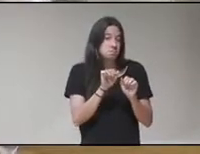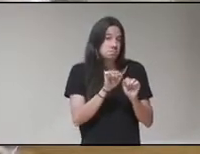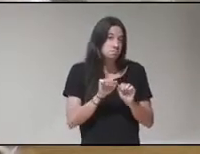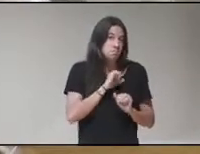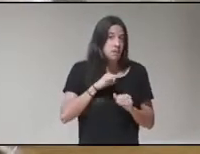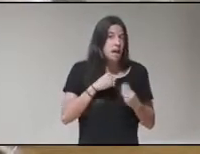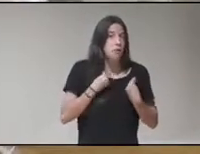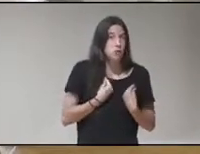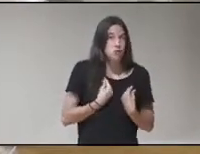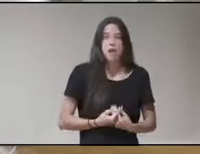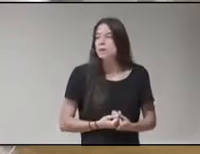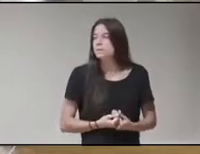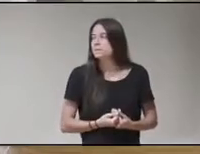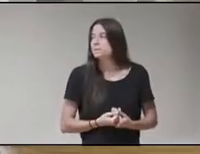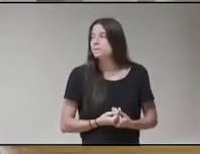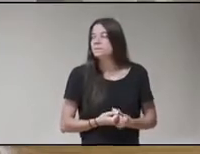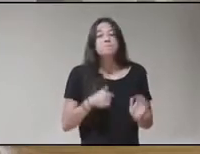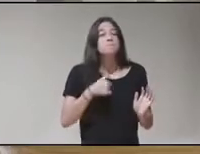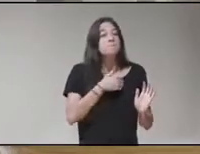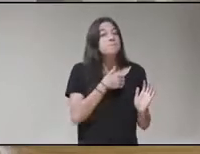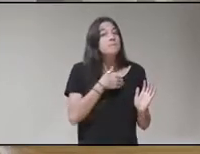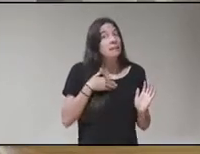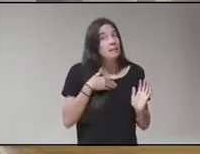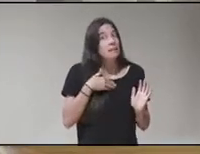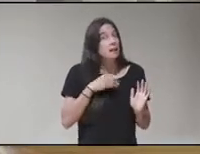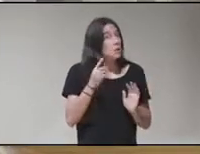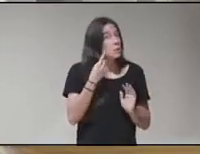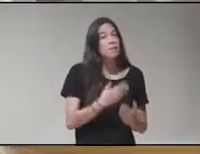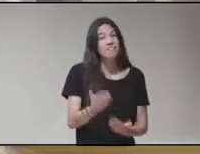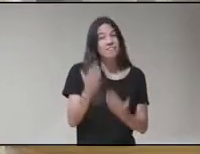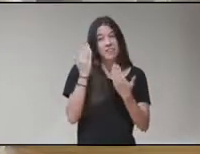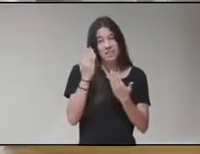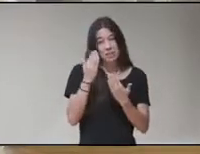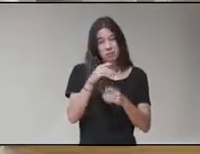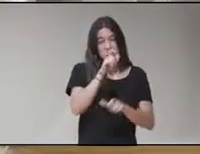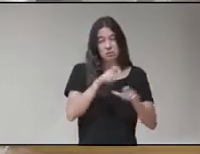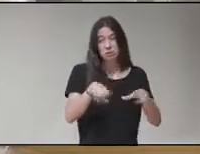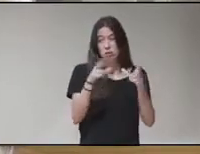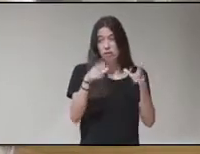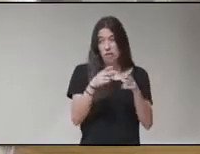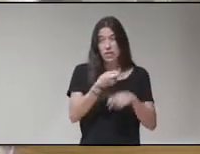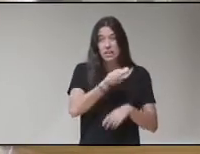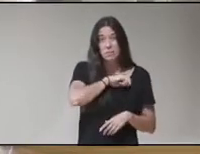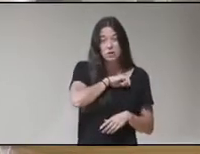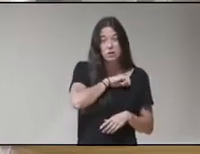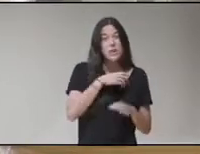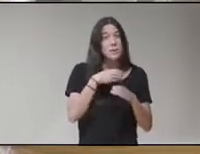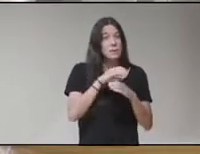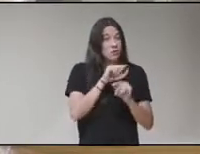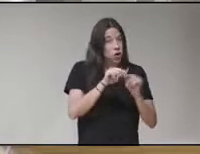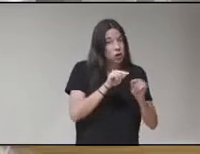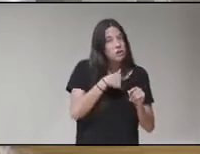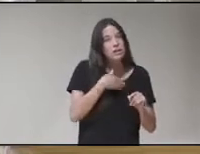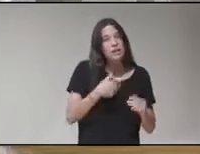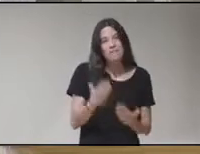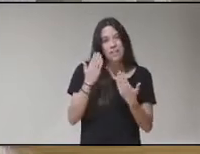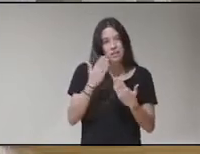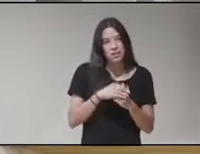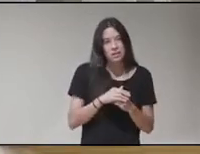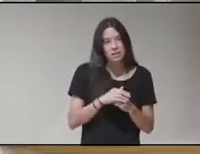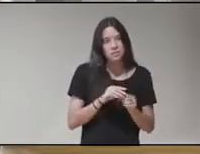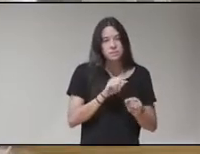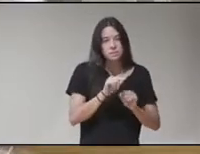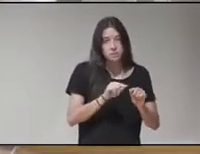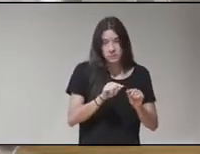todo, felicitarnos a todos los socios de la Sociedad Española de Microbiología. Yo el primero, yo uno de ellos, quiero